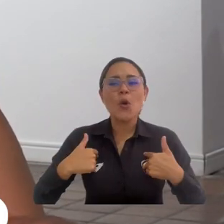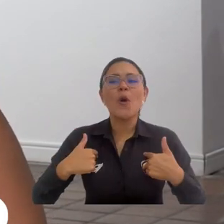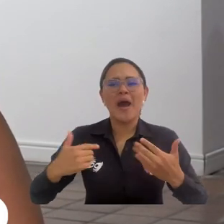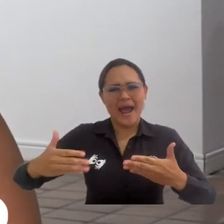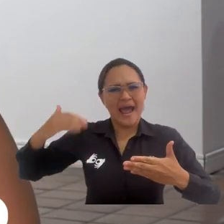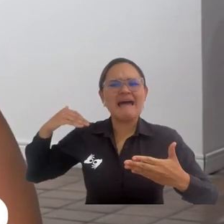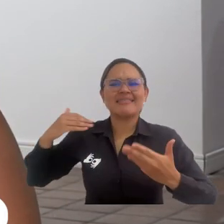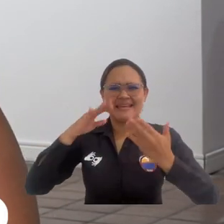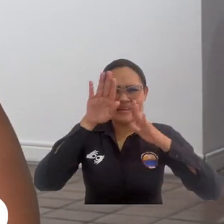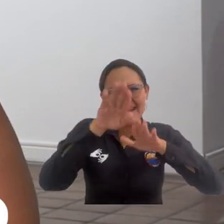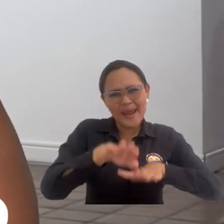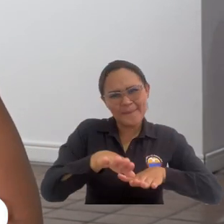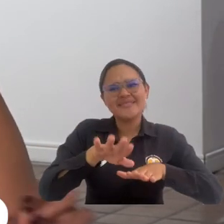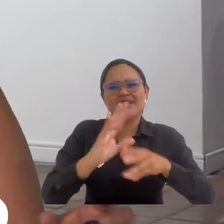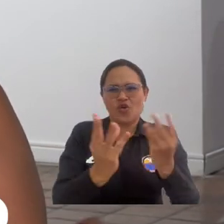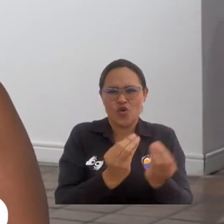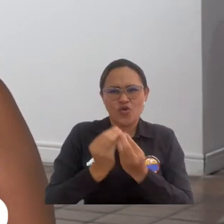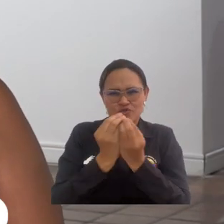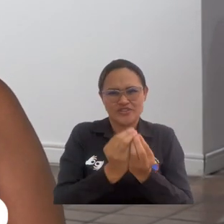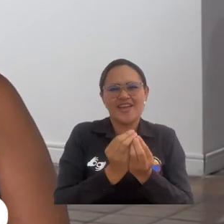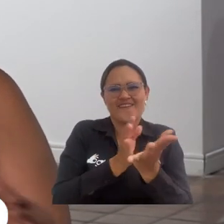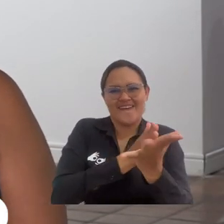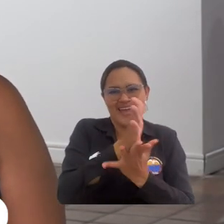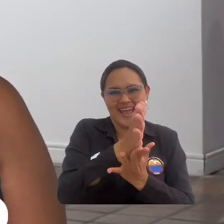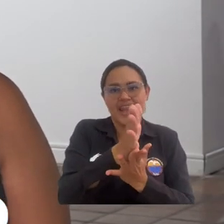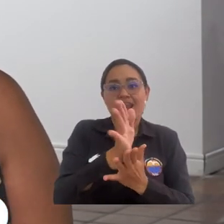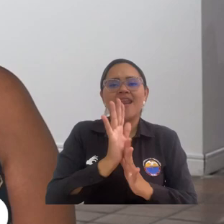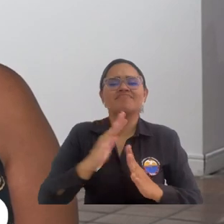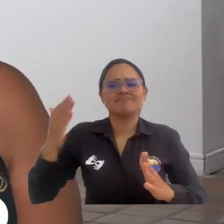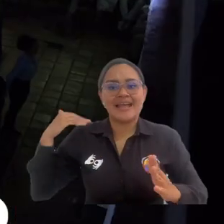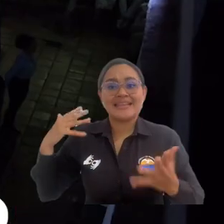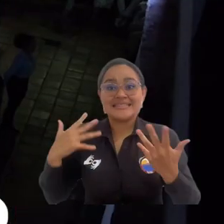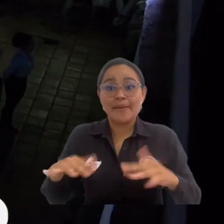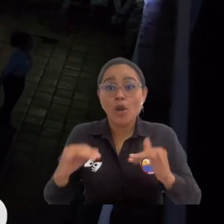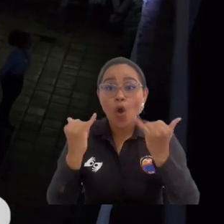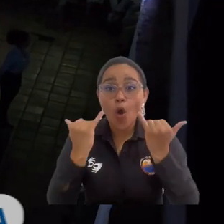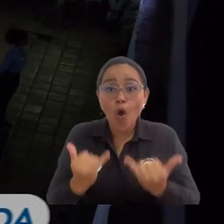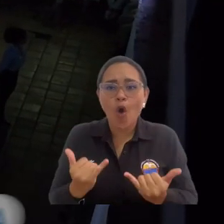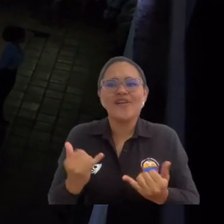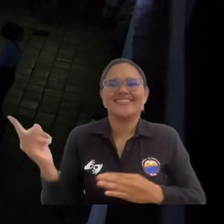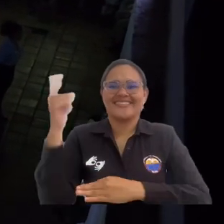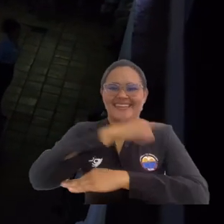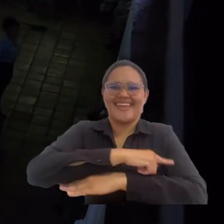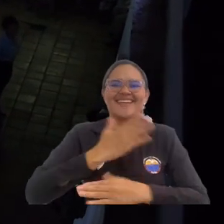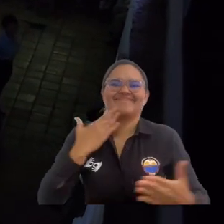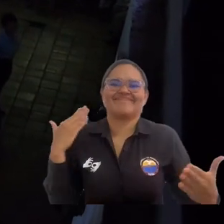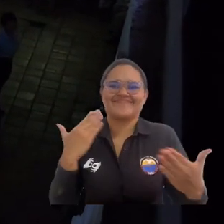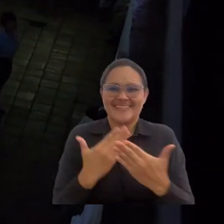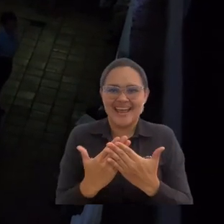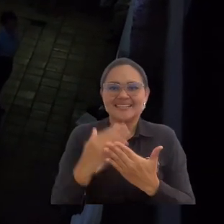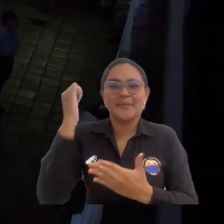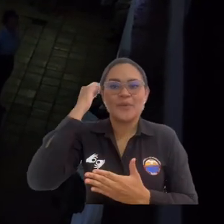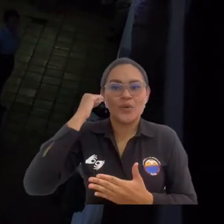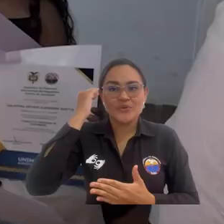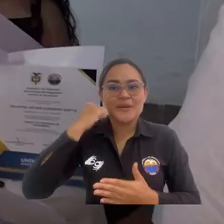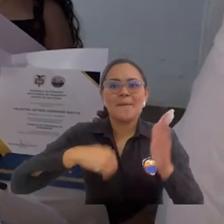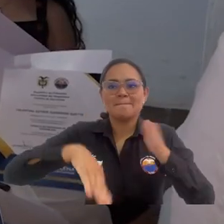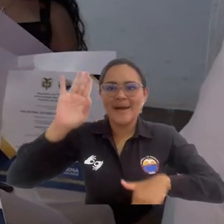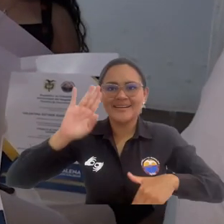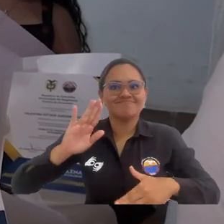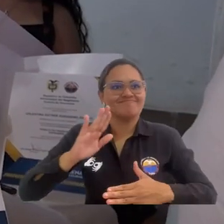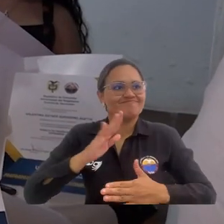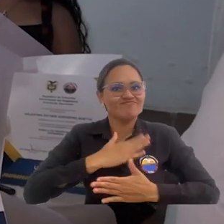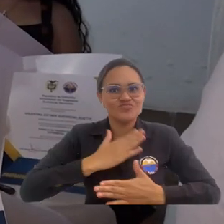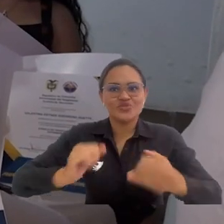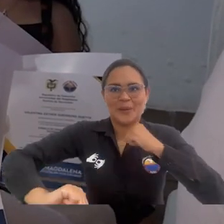sido representante ante consejos de programa anteriormente, pero sobre todo un día de dar gracias a los profesores